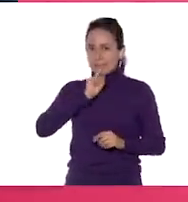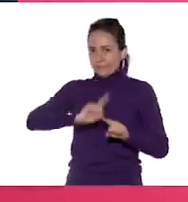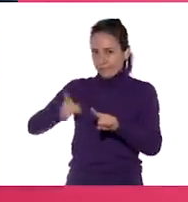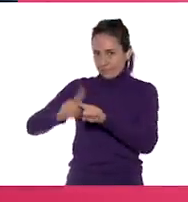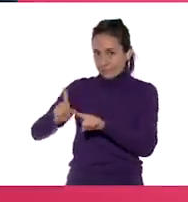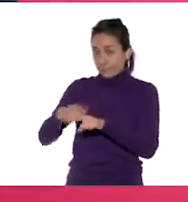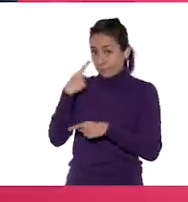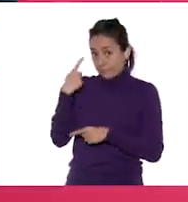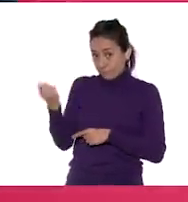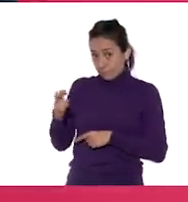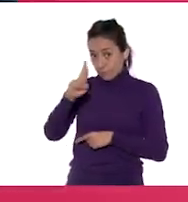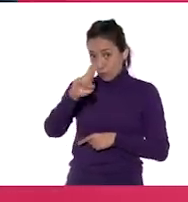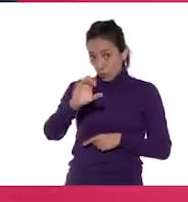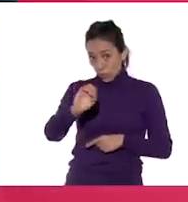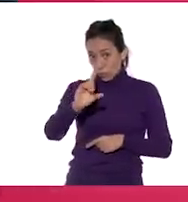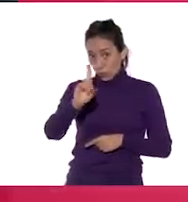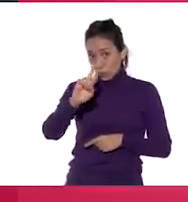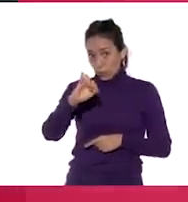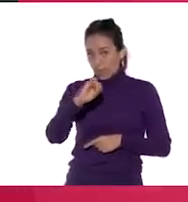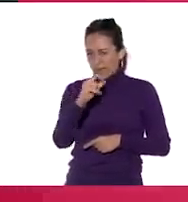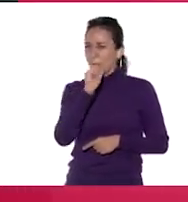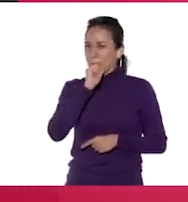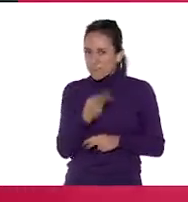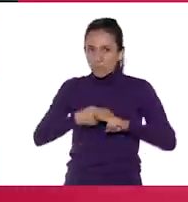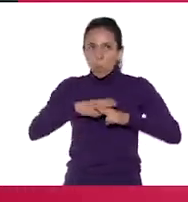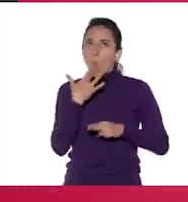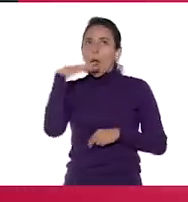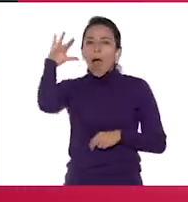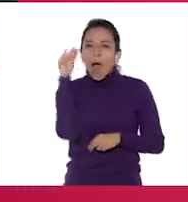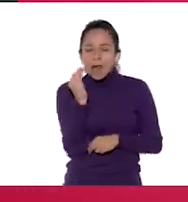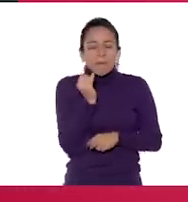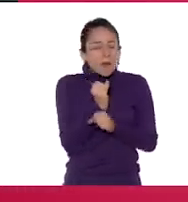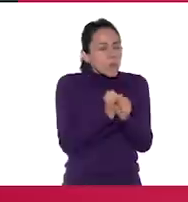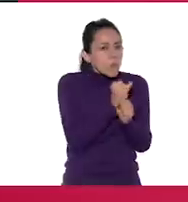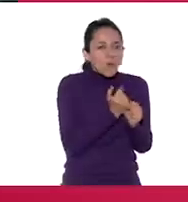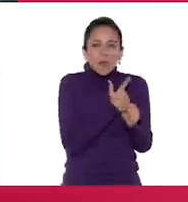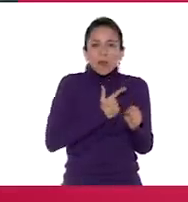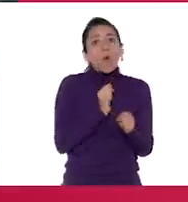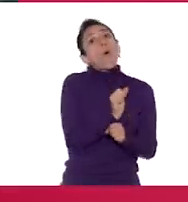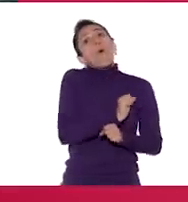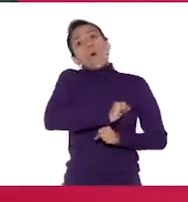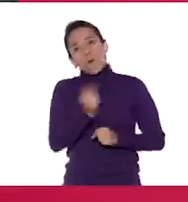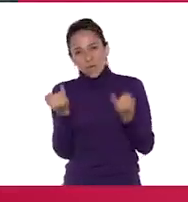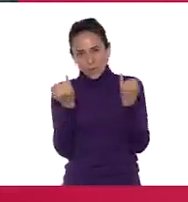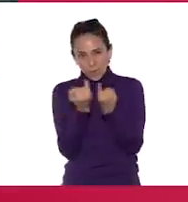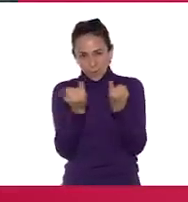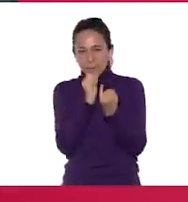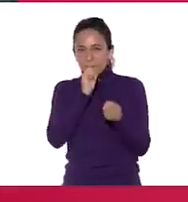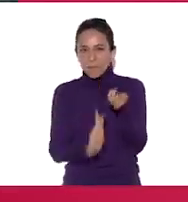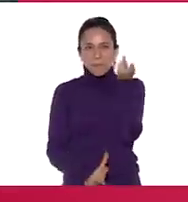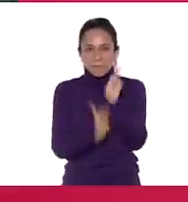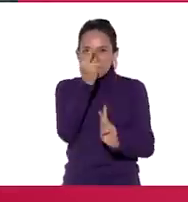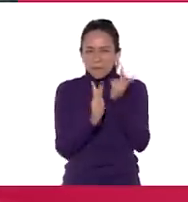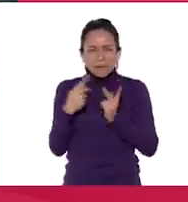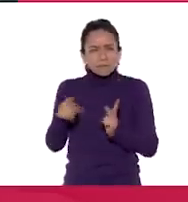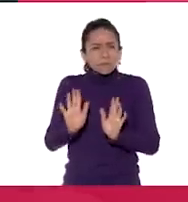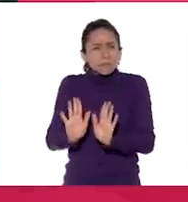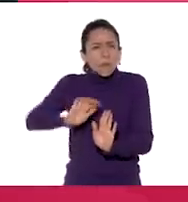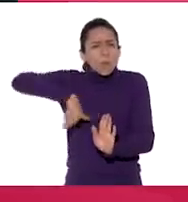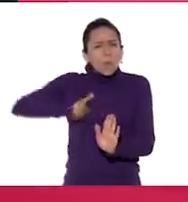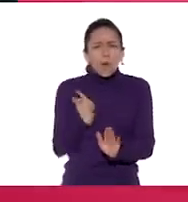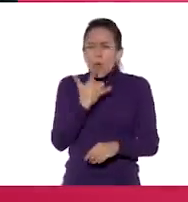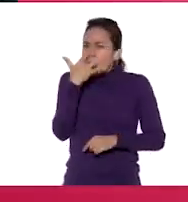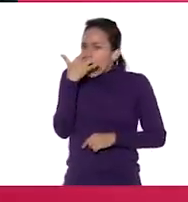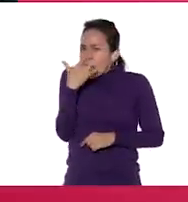Resulta que a Rodrigo, además de la paleontología, le interesa la botánica y tiene una colección de las más raras especies de estas